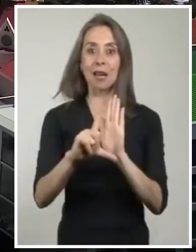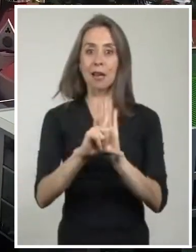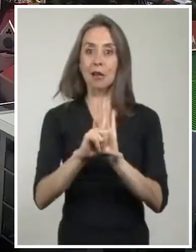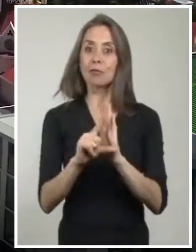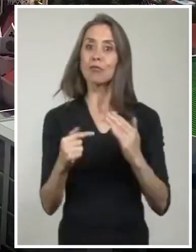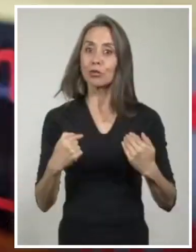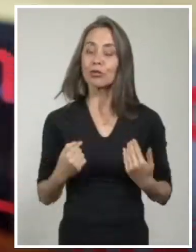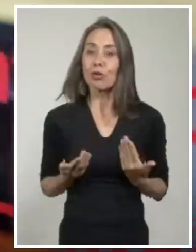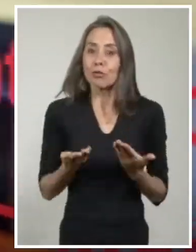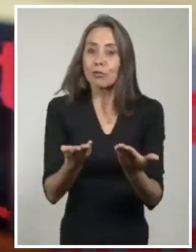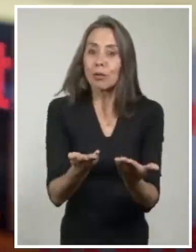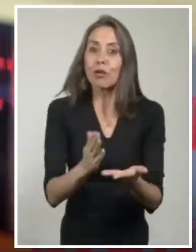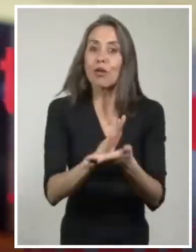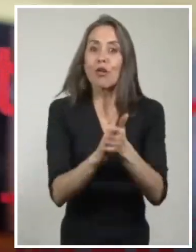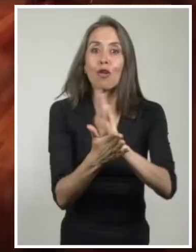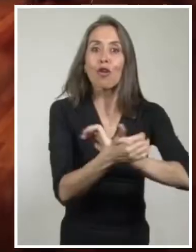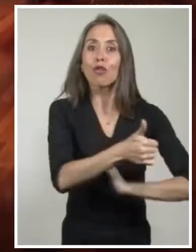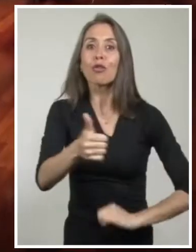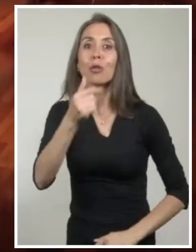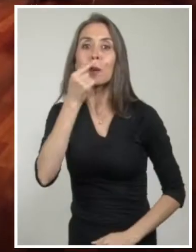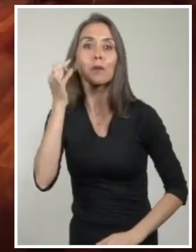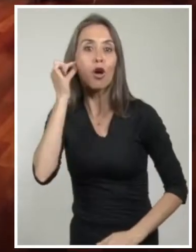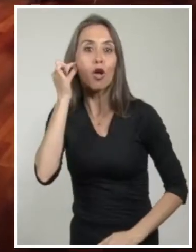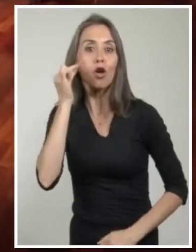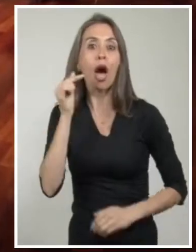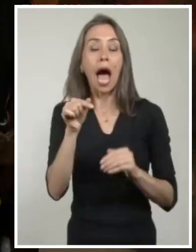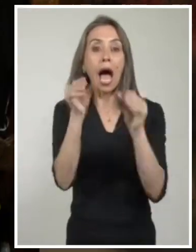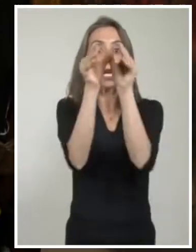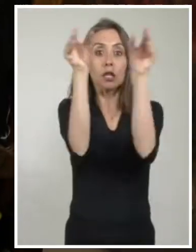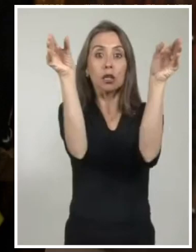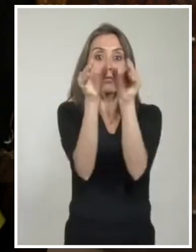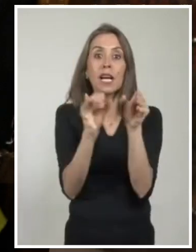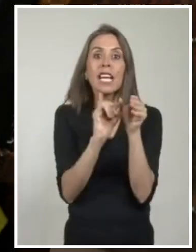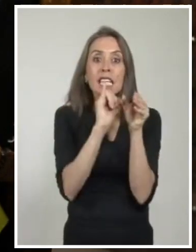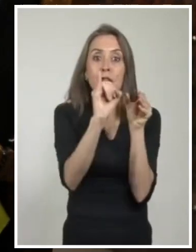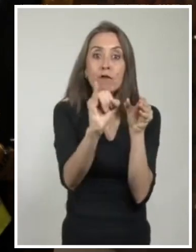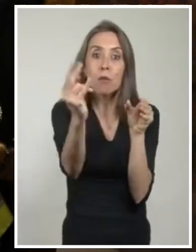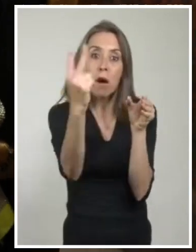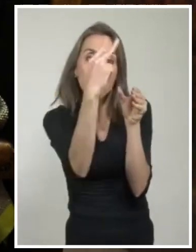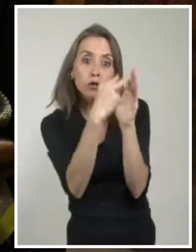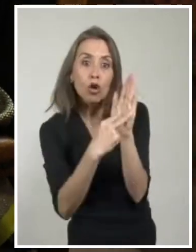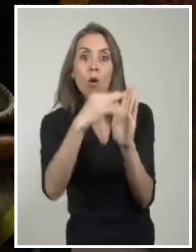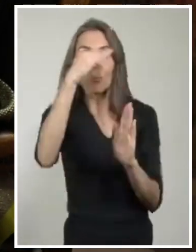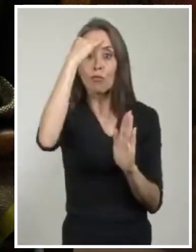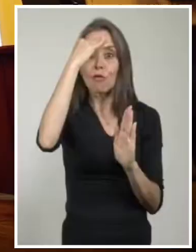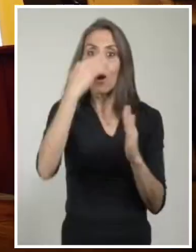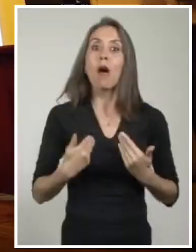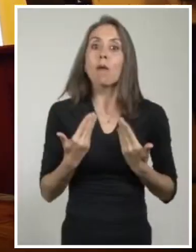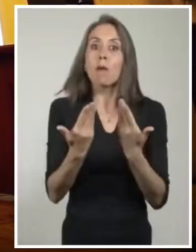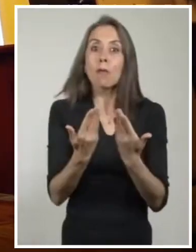Estoy a disposición de todos y todas para ser una fuente confiable de información y conocimiento.